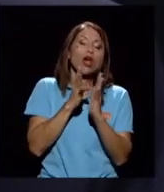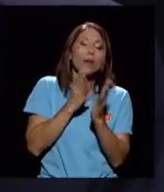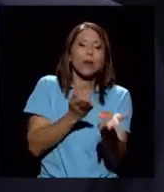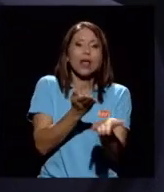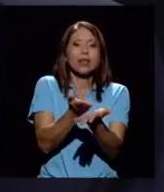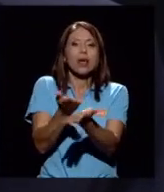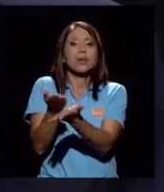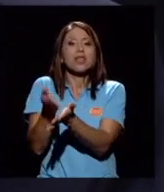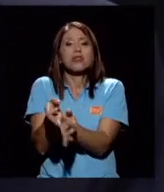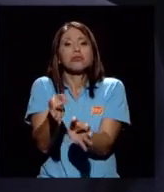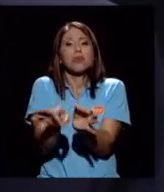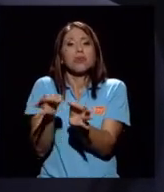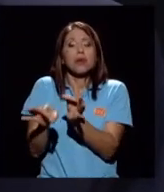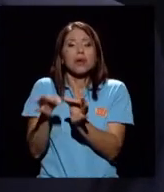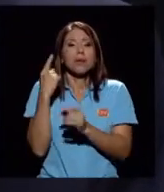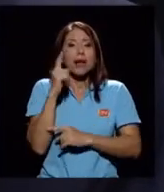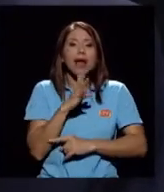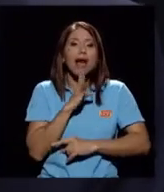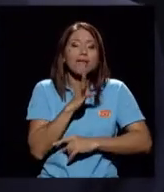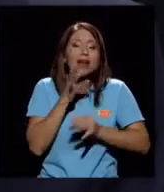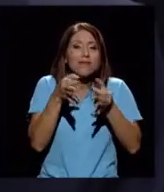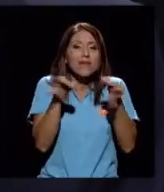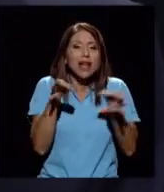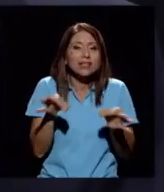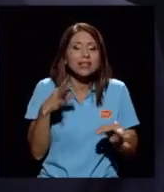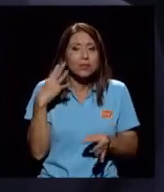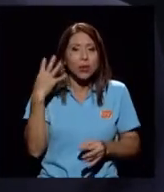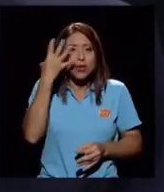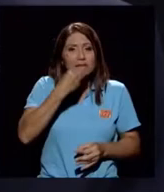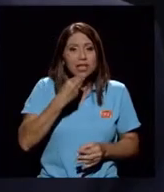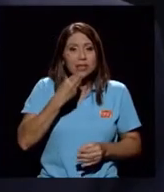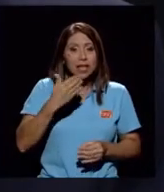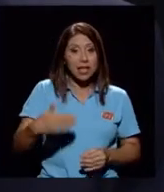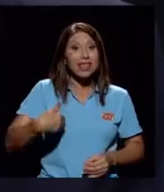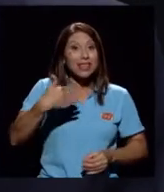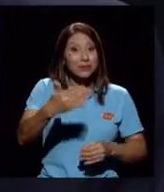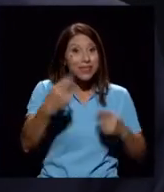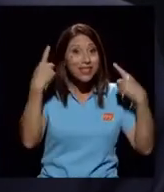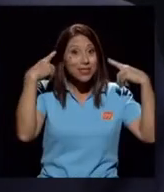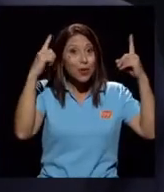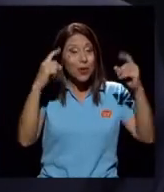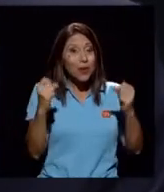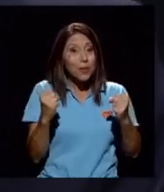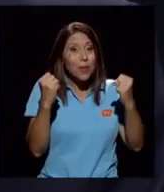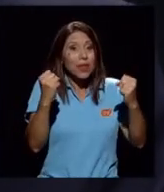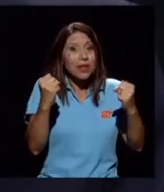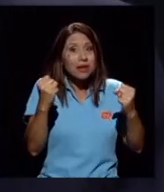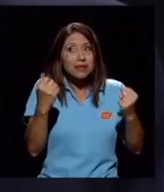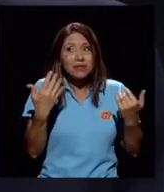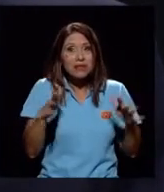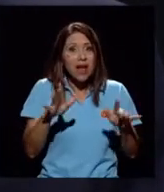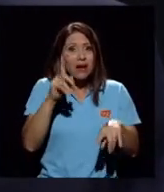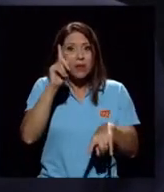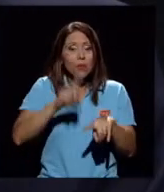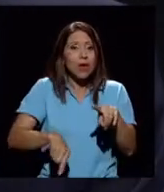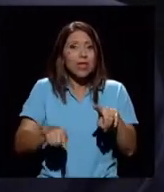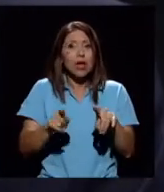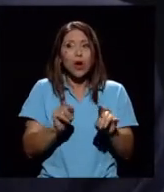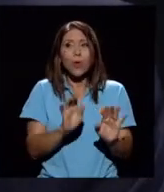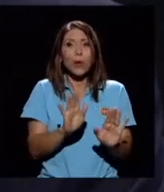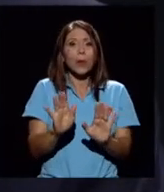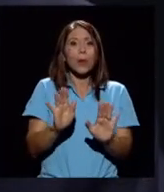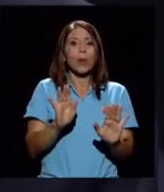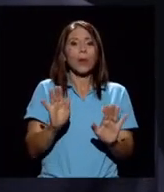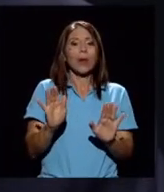decir frases bonitas y después cuando se llega que ya no se tiene la capacidad de echarse para atrás rápidamente y